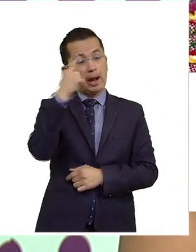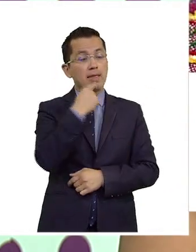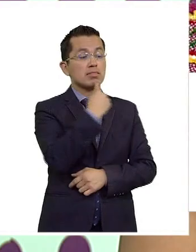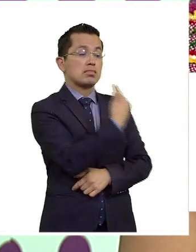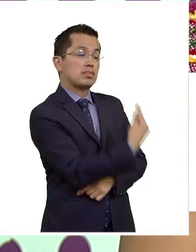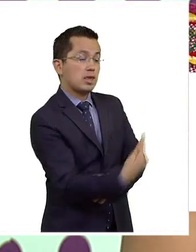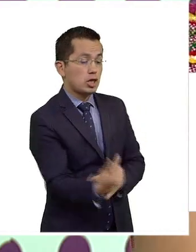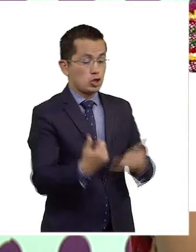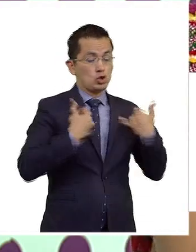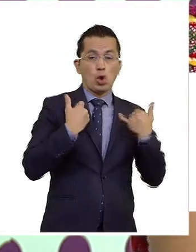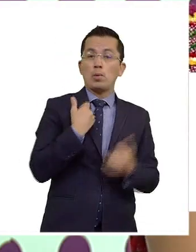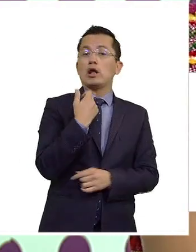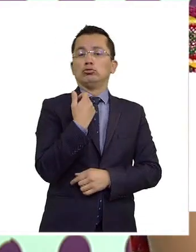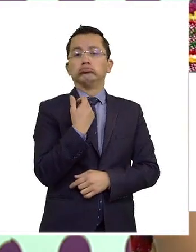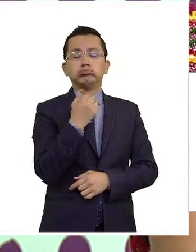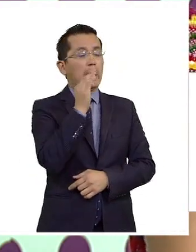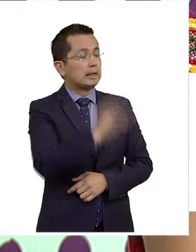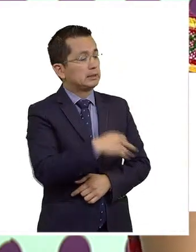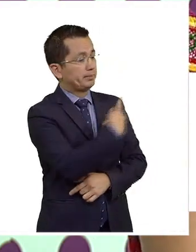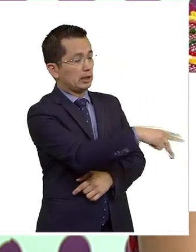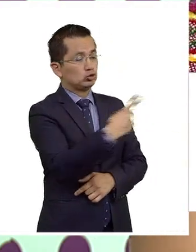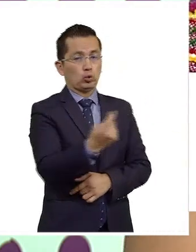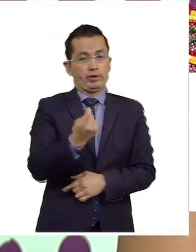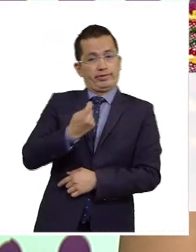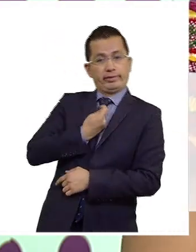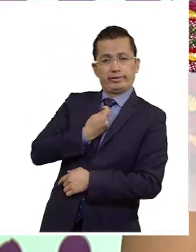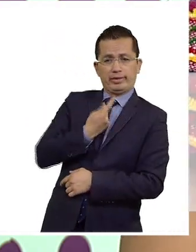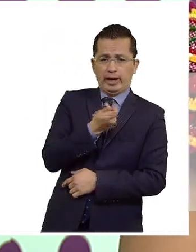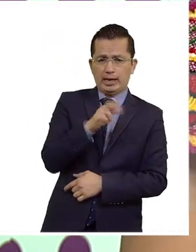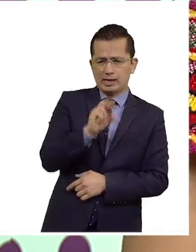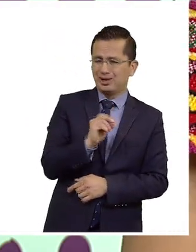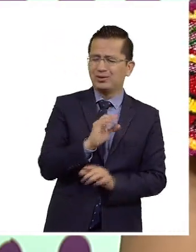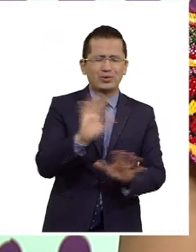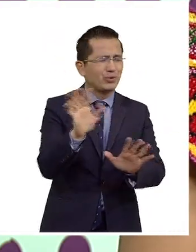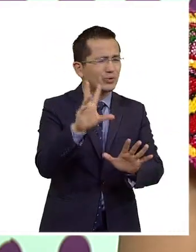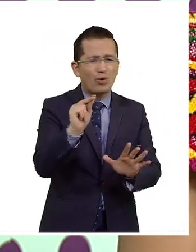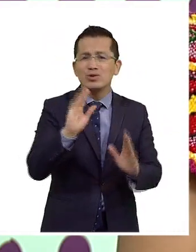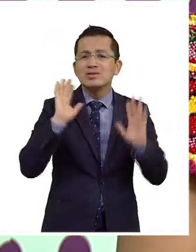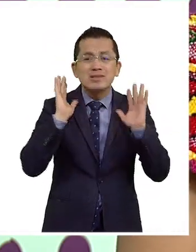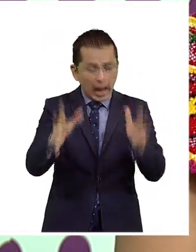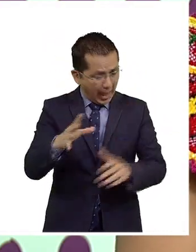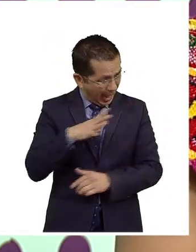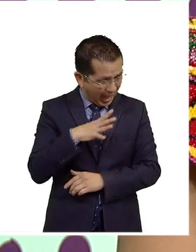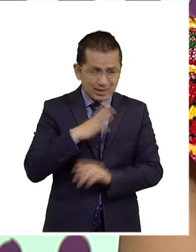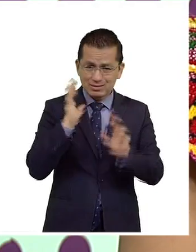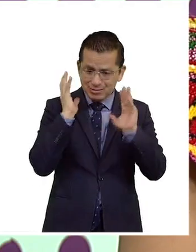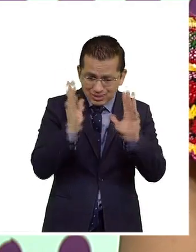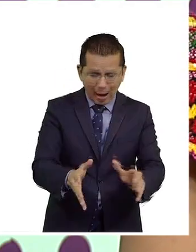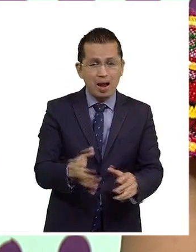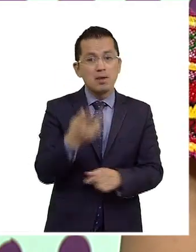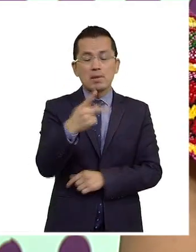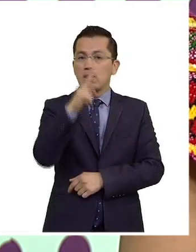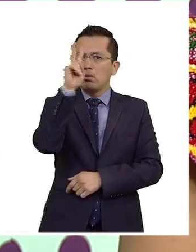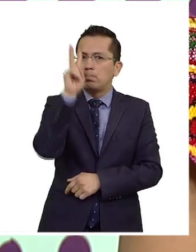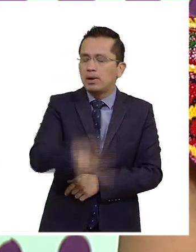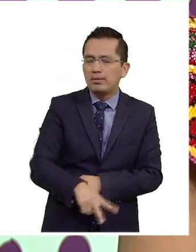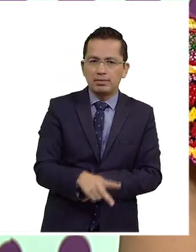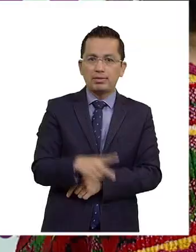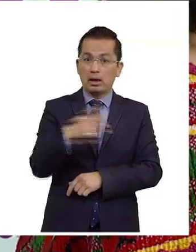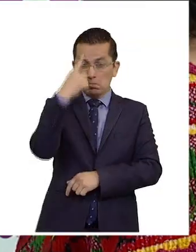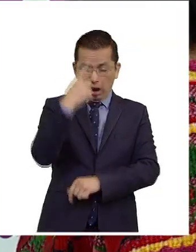sea, no hay, si no es el trámite administrativo, es un juicio terrible, costoso,